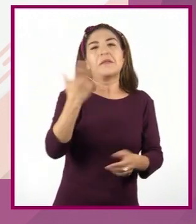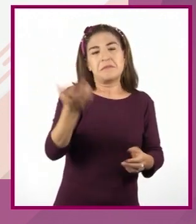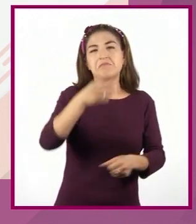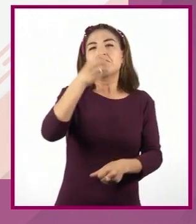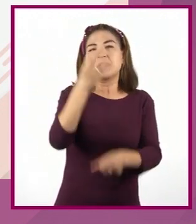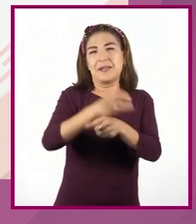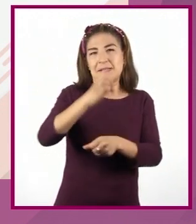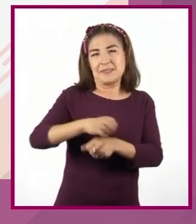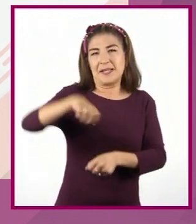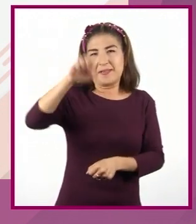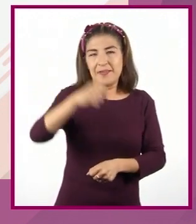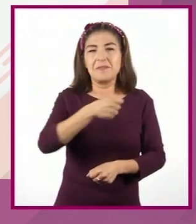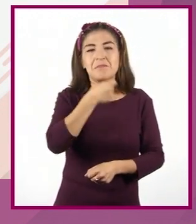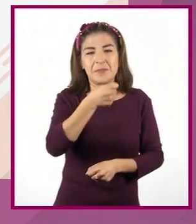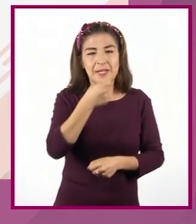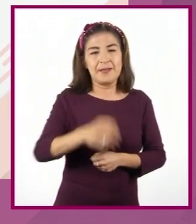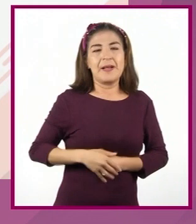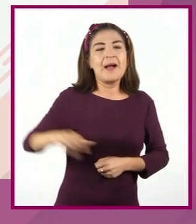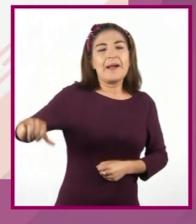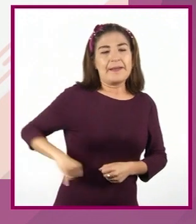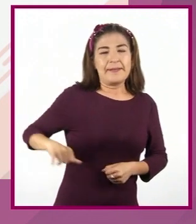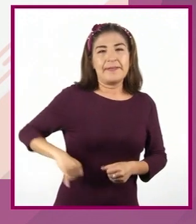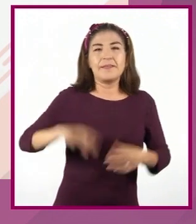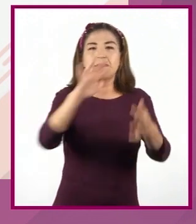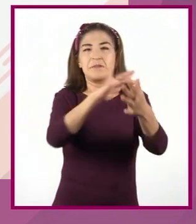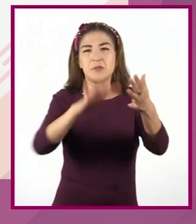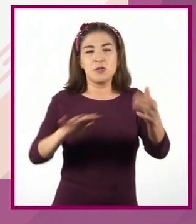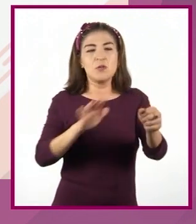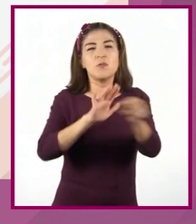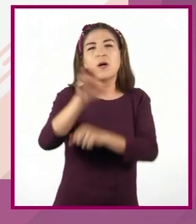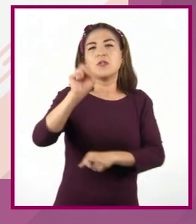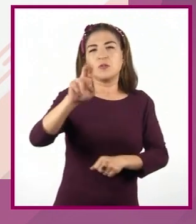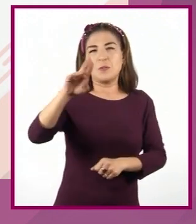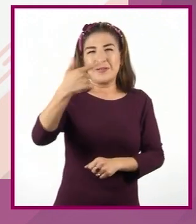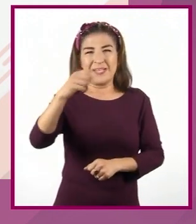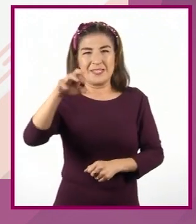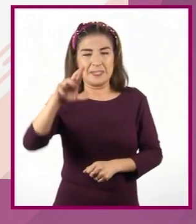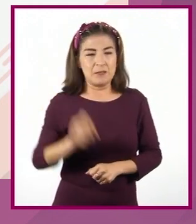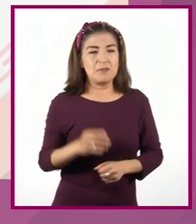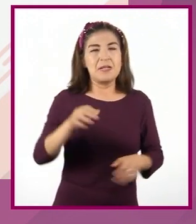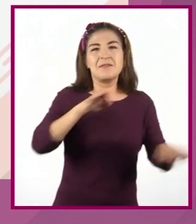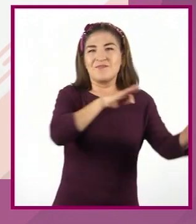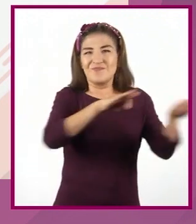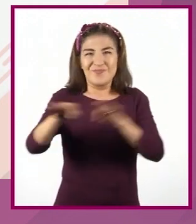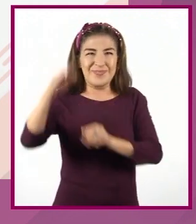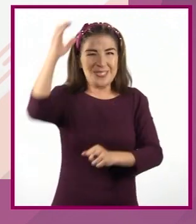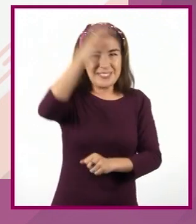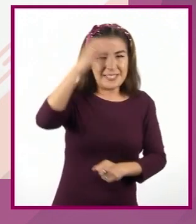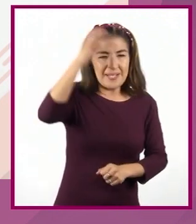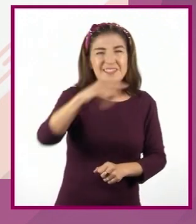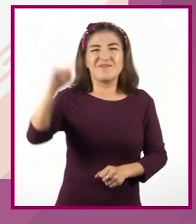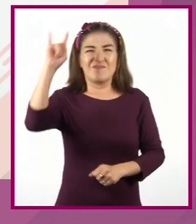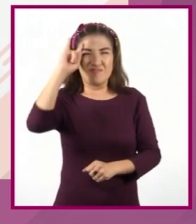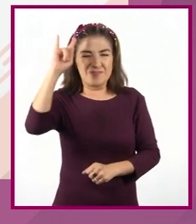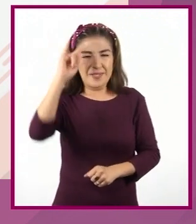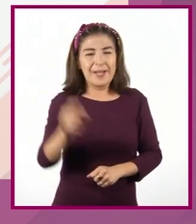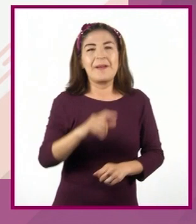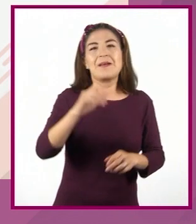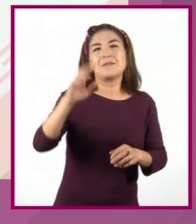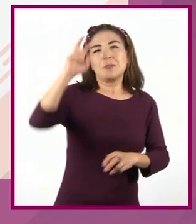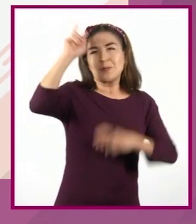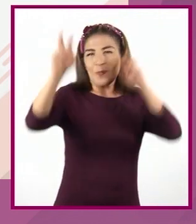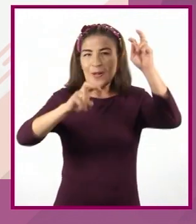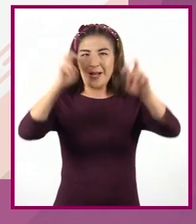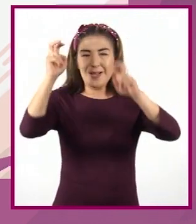mayores. Intereses de lectura: subgéneros como ciencia ficción, terror, fantástico,